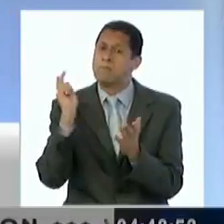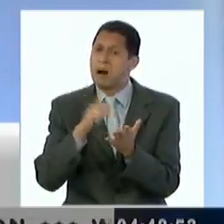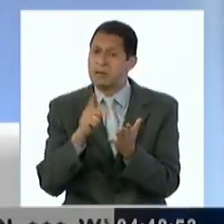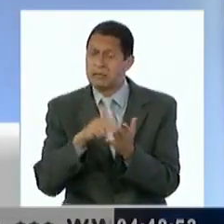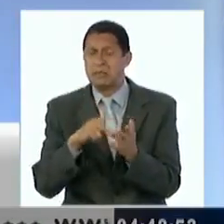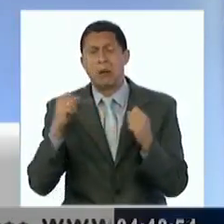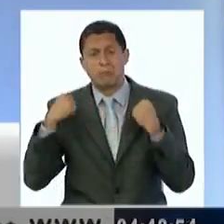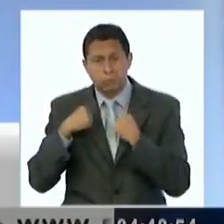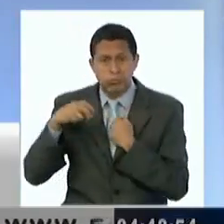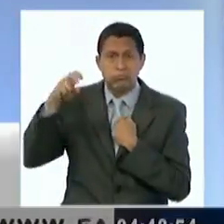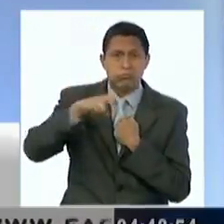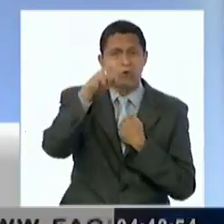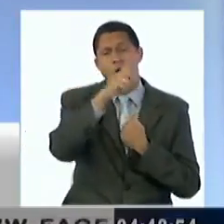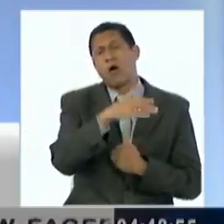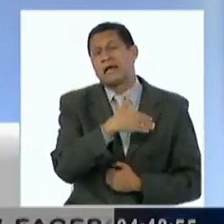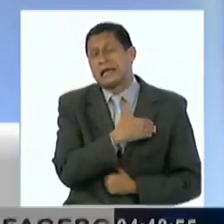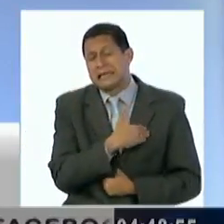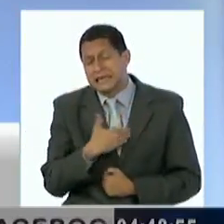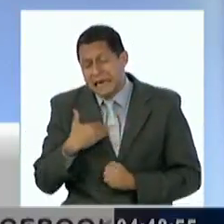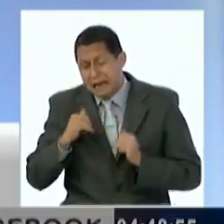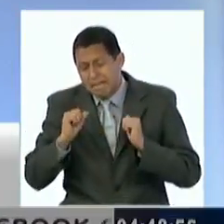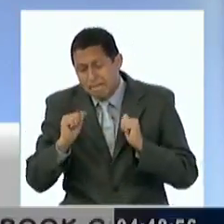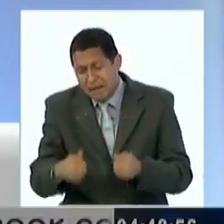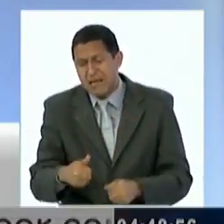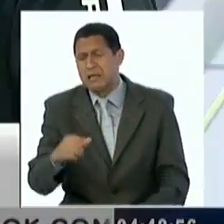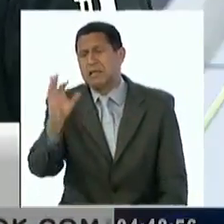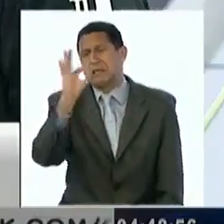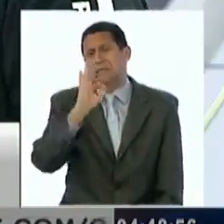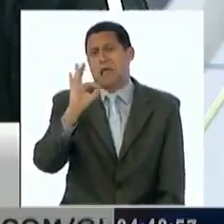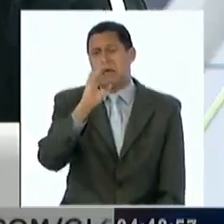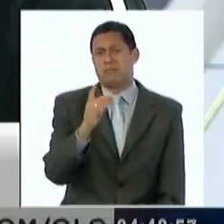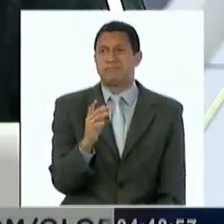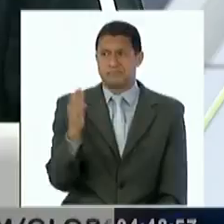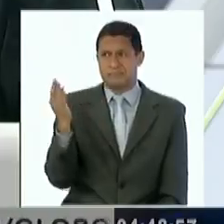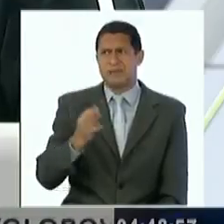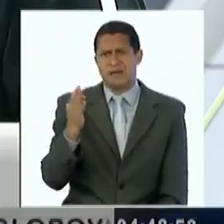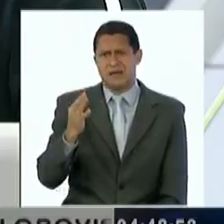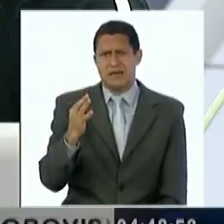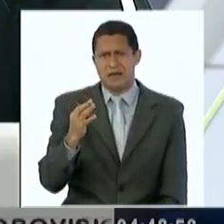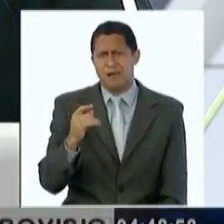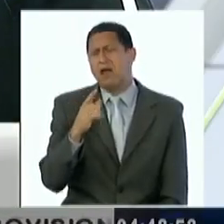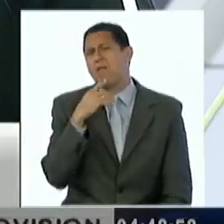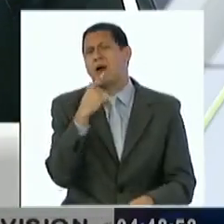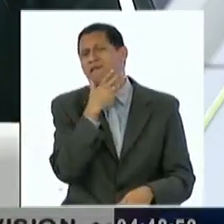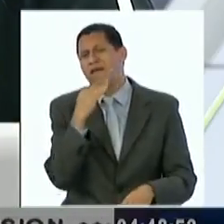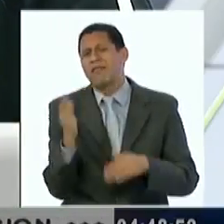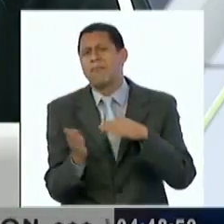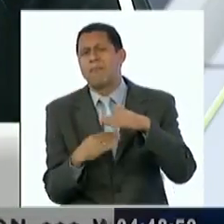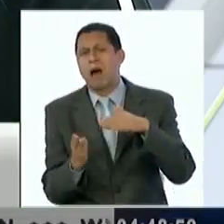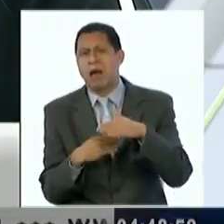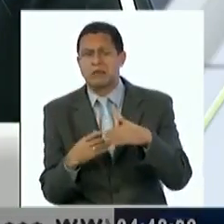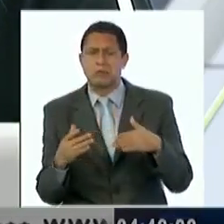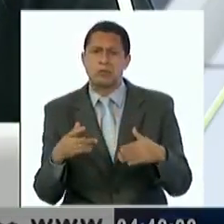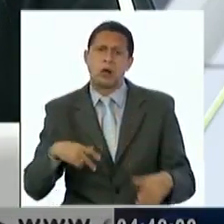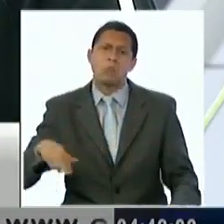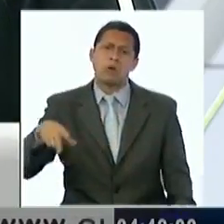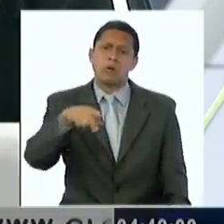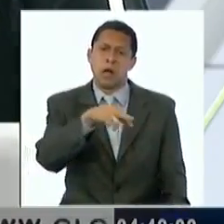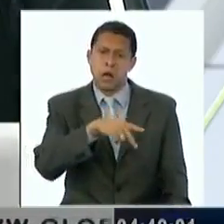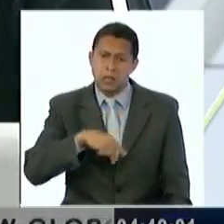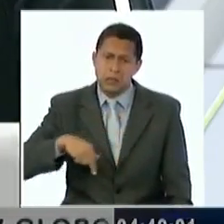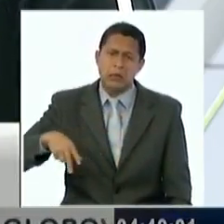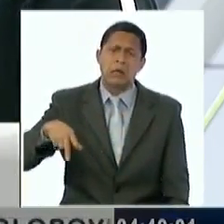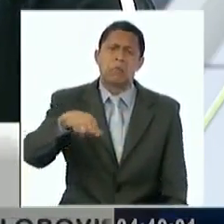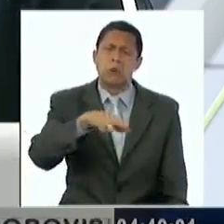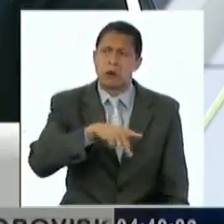excursiones a una persona que desea iniciarse desde ser bueno siempre debemos comenzar desde lo básico realmente un calentamiento la caminata